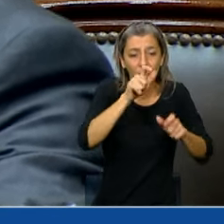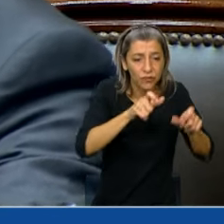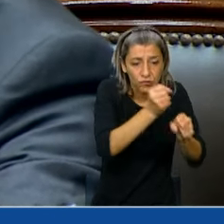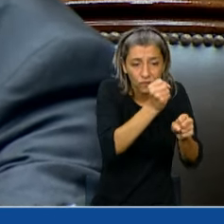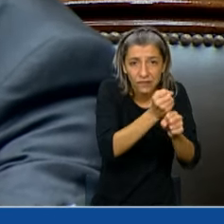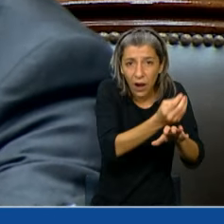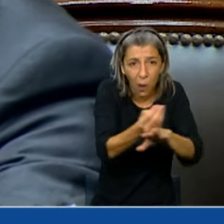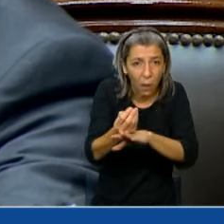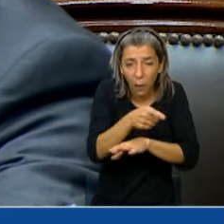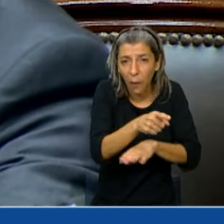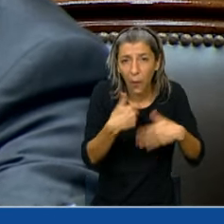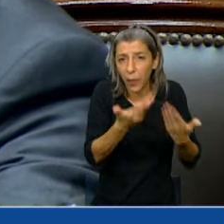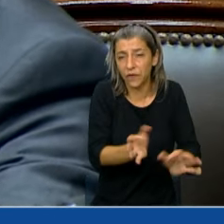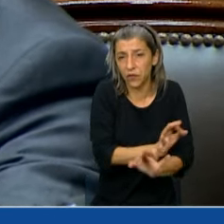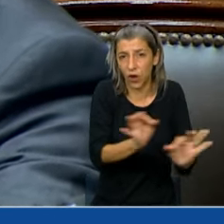sector